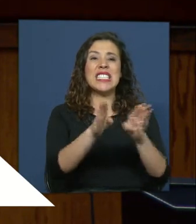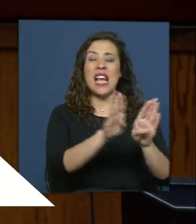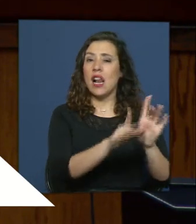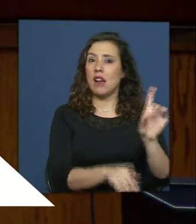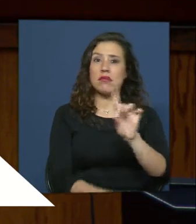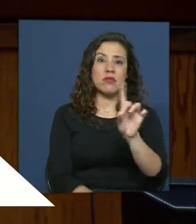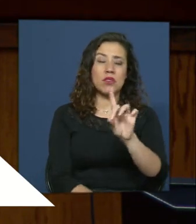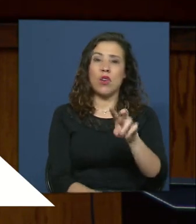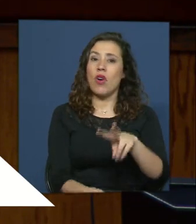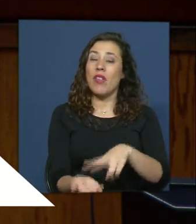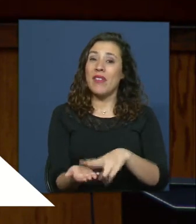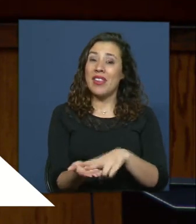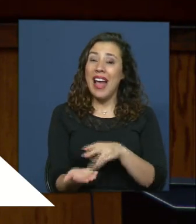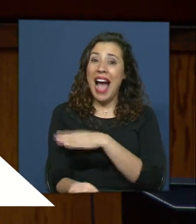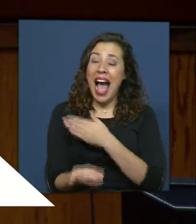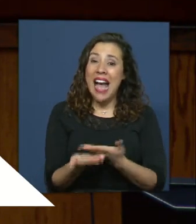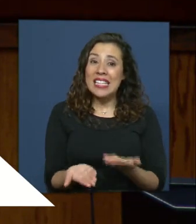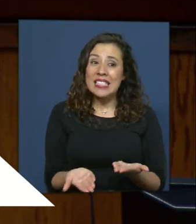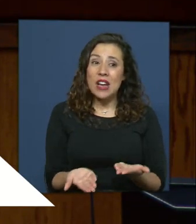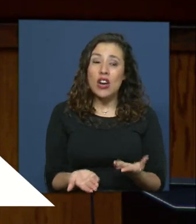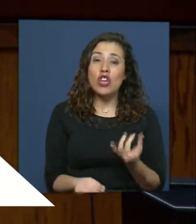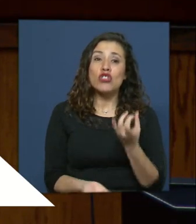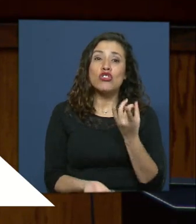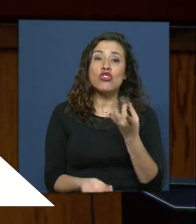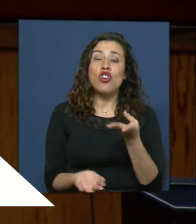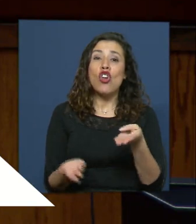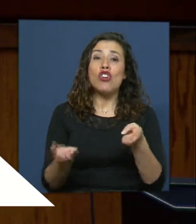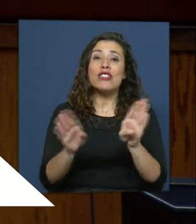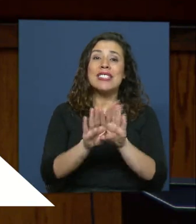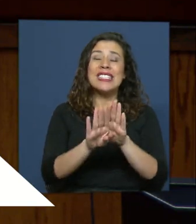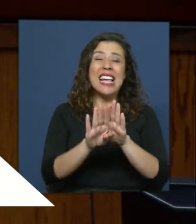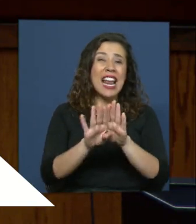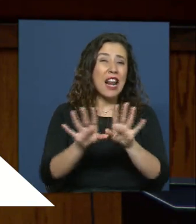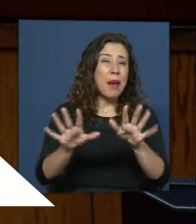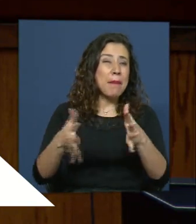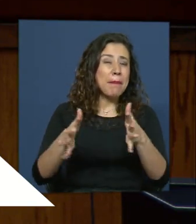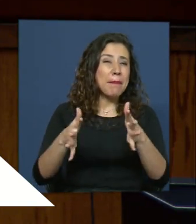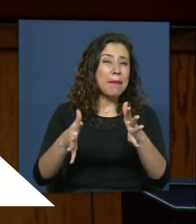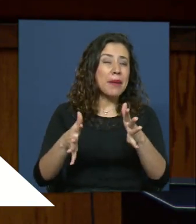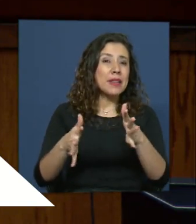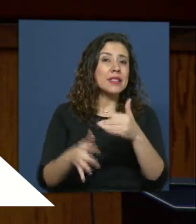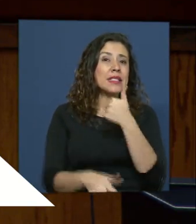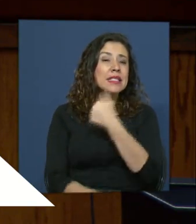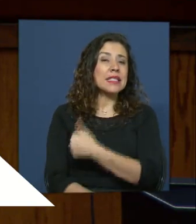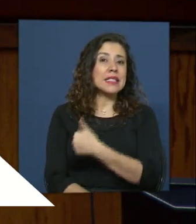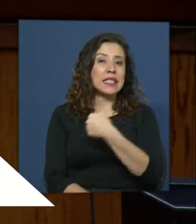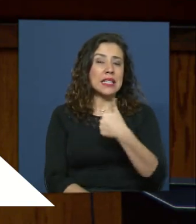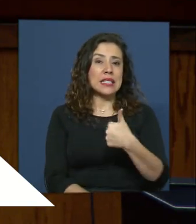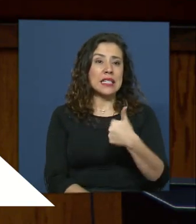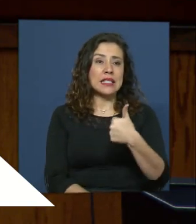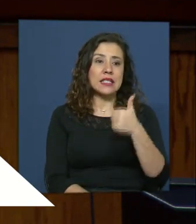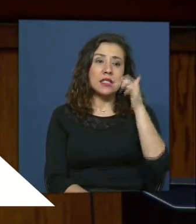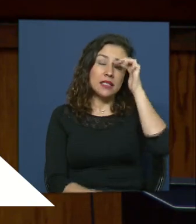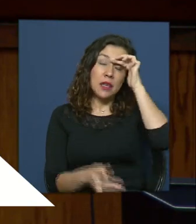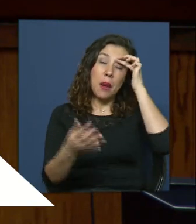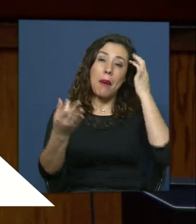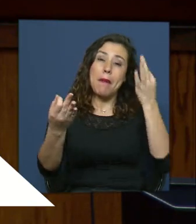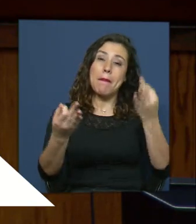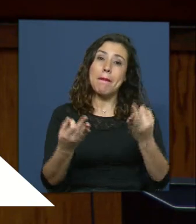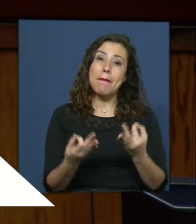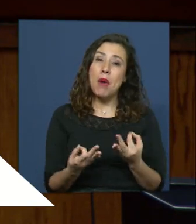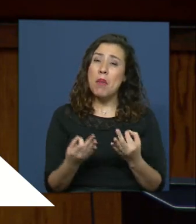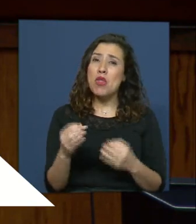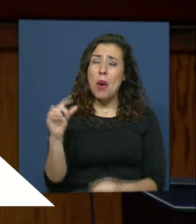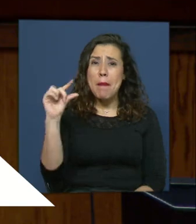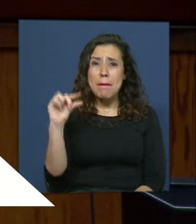verdad que al día de hoy solamente se cerrarían 66, que es el promedio